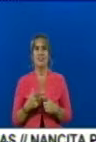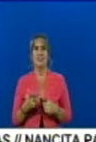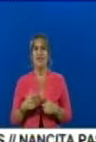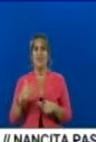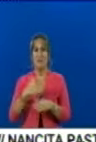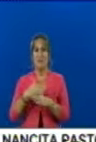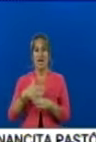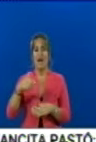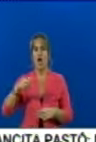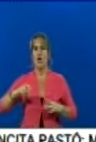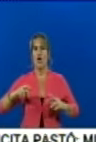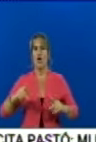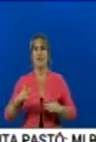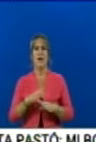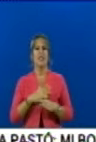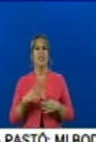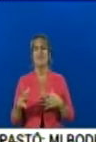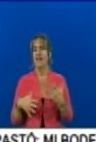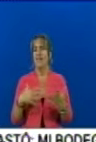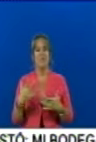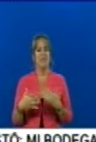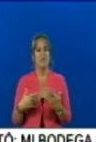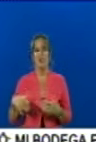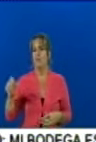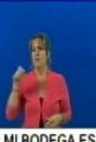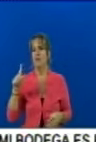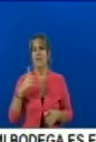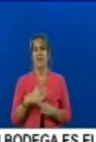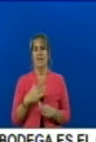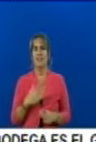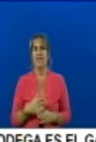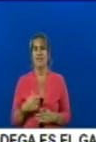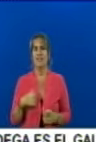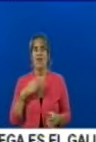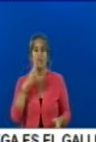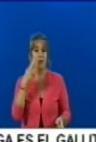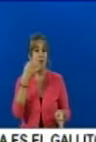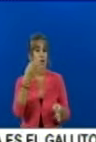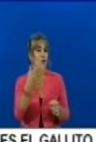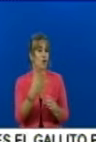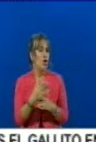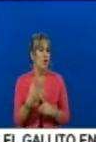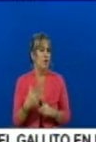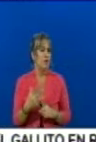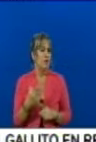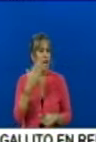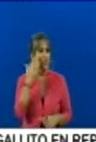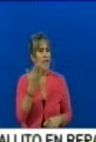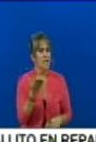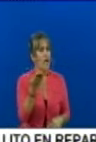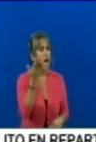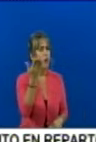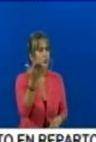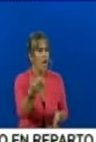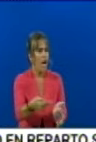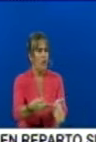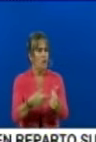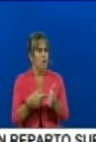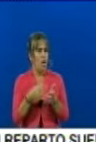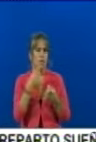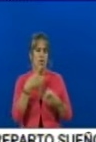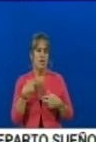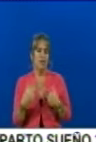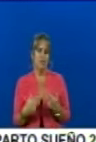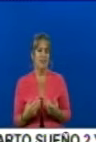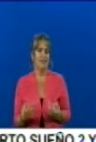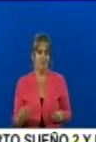Hoy, que retoma diversas problemáticas de la sociedad de Santiago de Cuba en futuros espacios. Gracias a usted y a sus sugerencias pudiéramos construir,